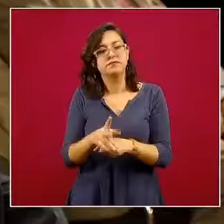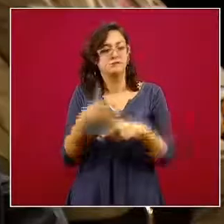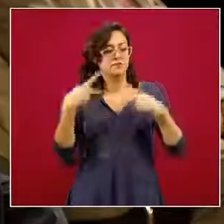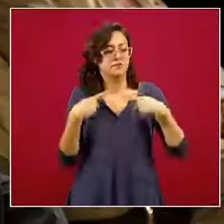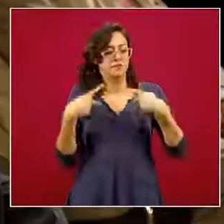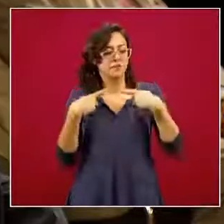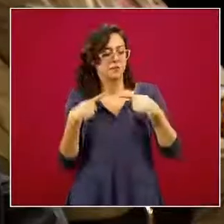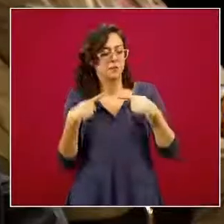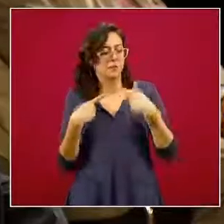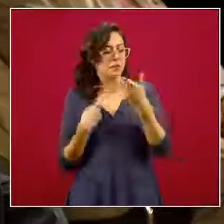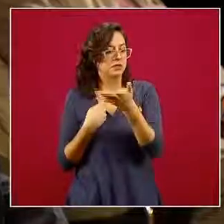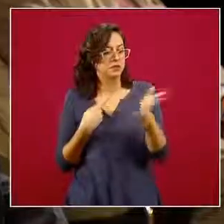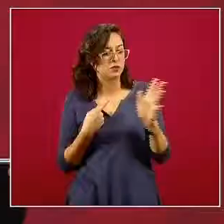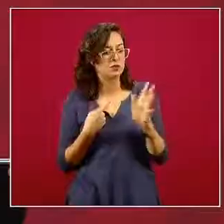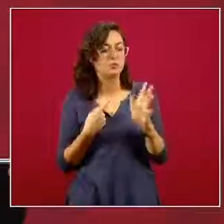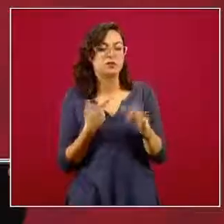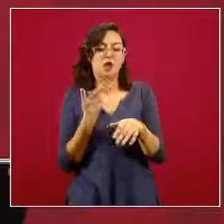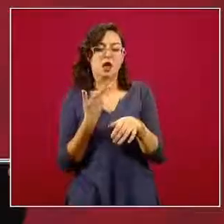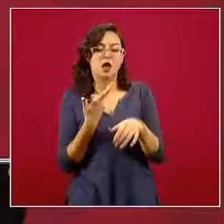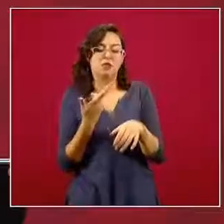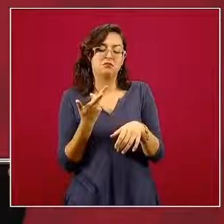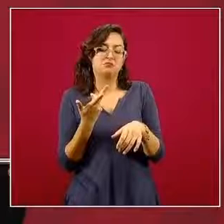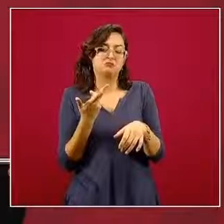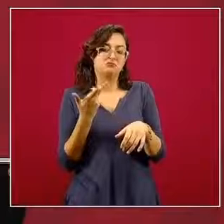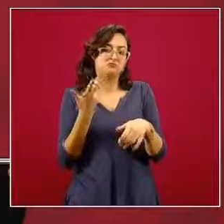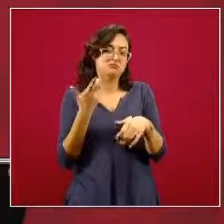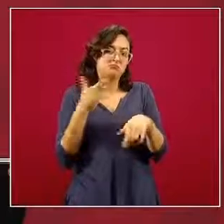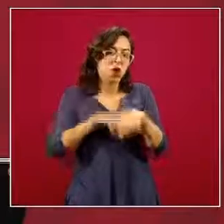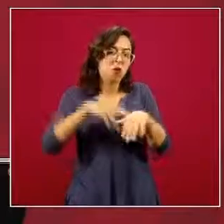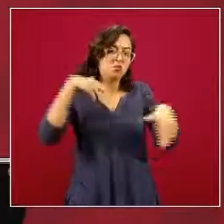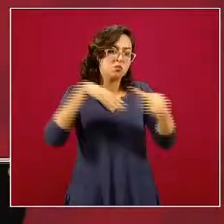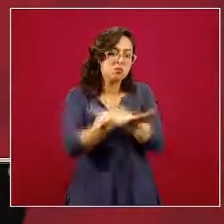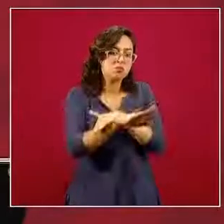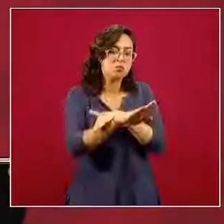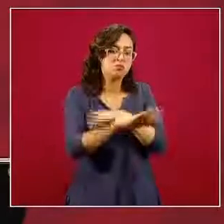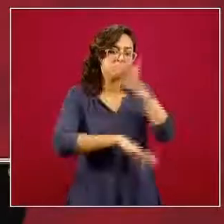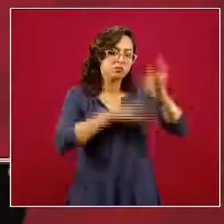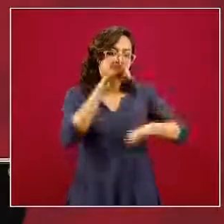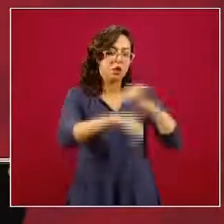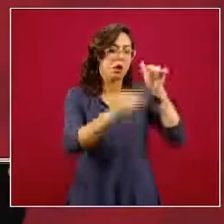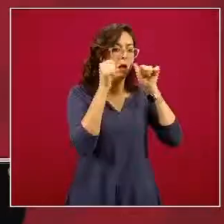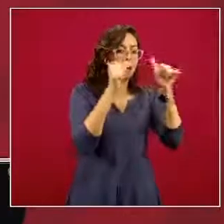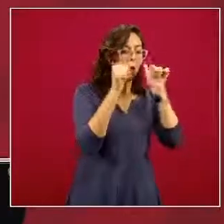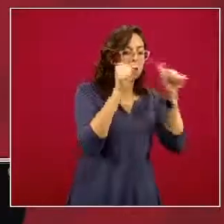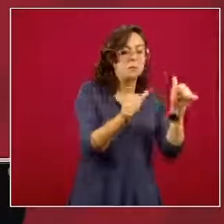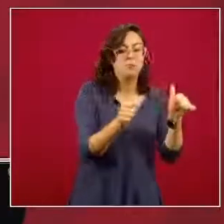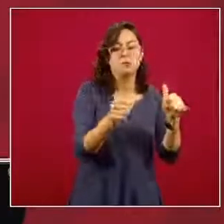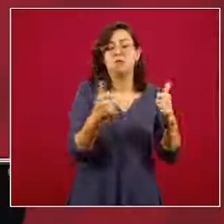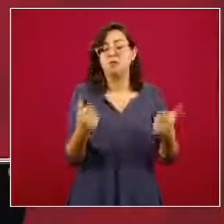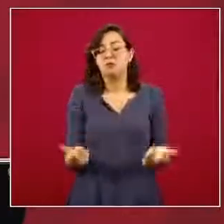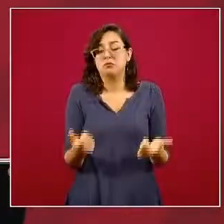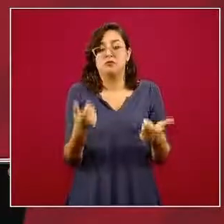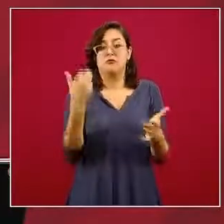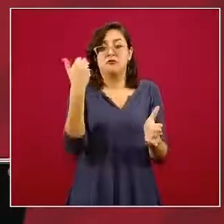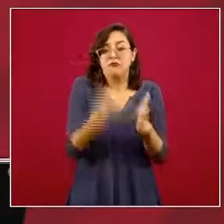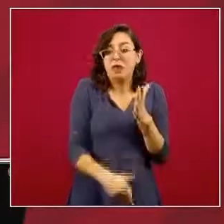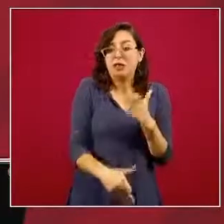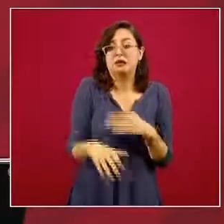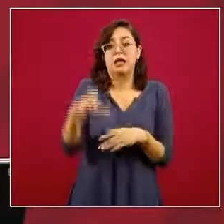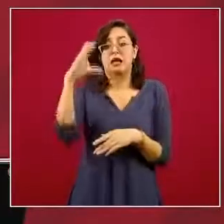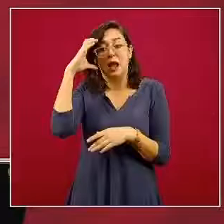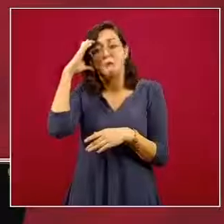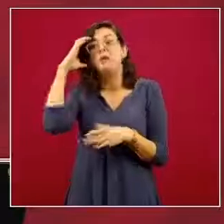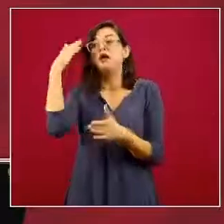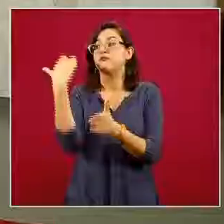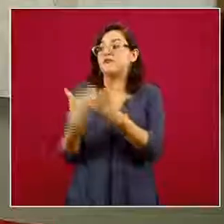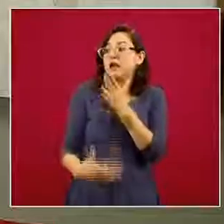reciban atención médica y que nadie, por falta de una cama, por falta de un